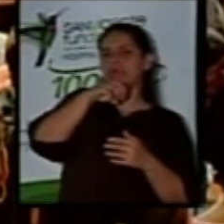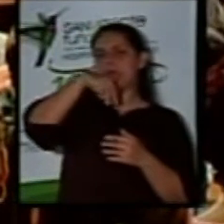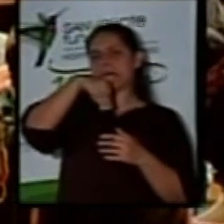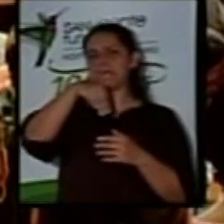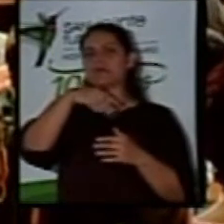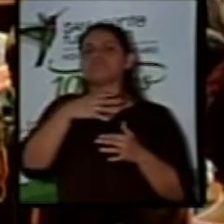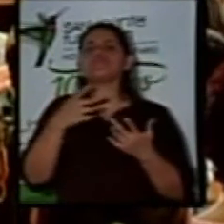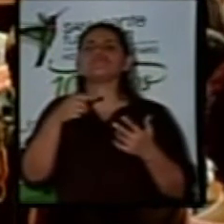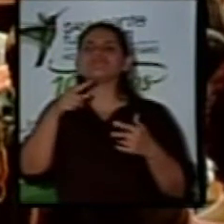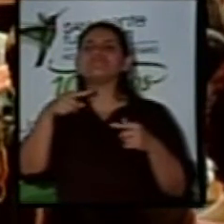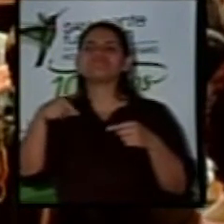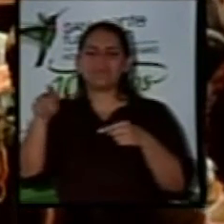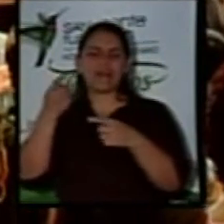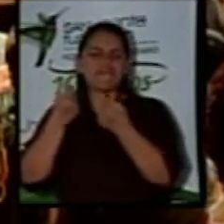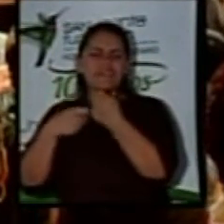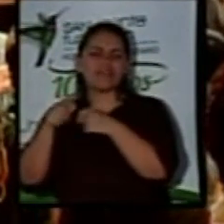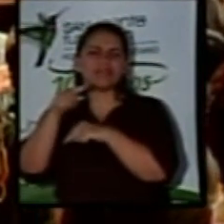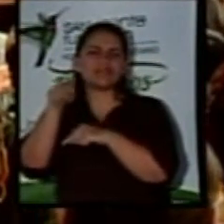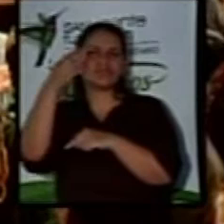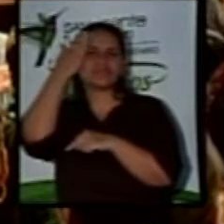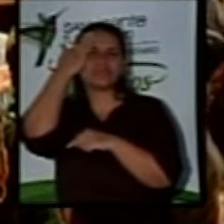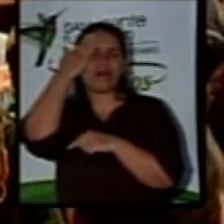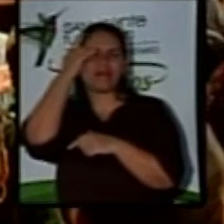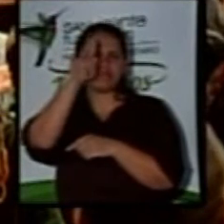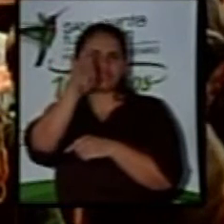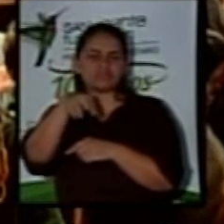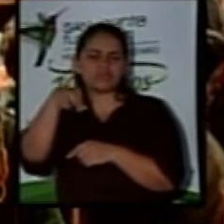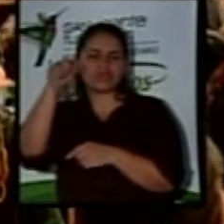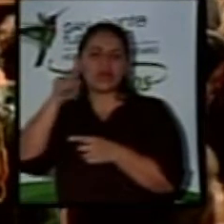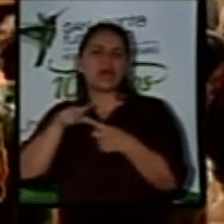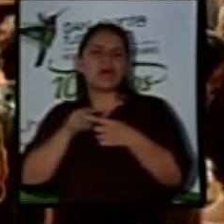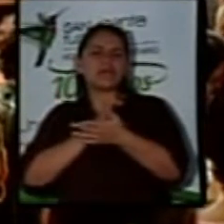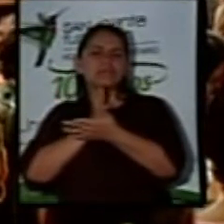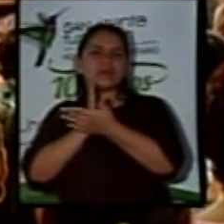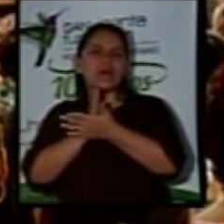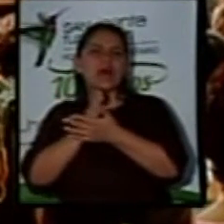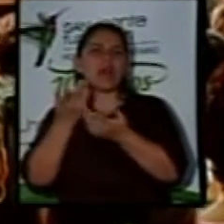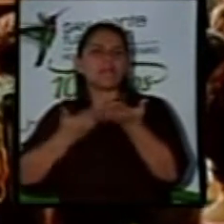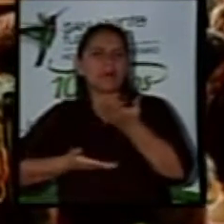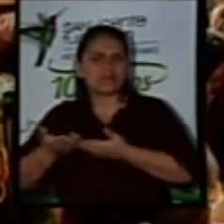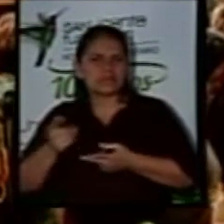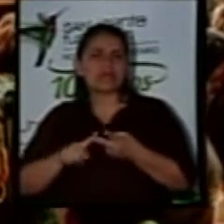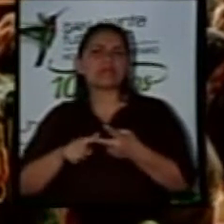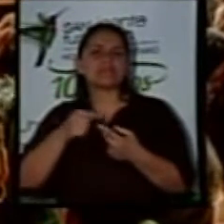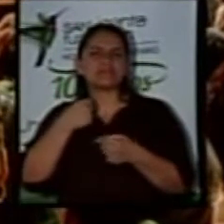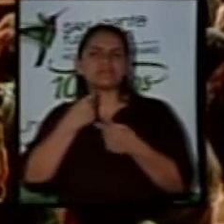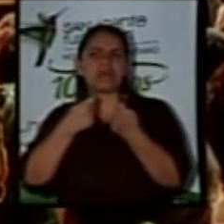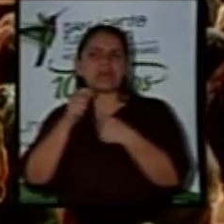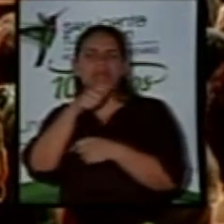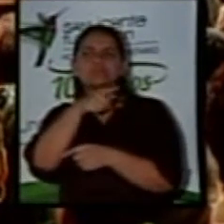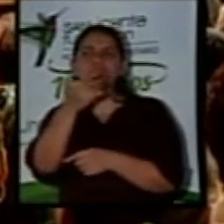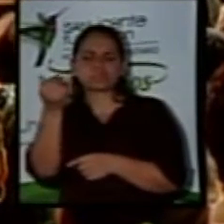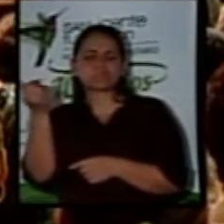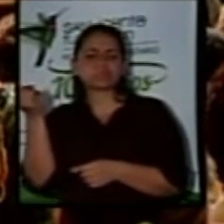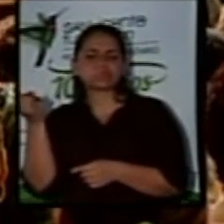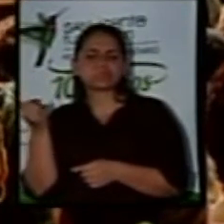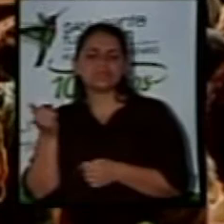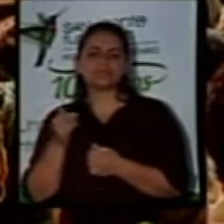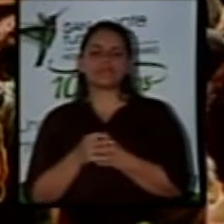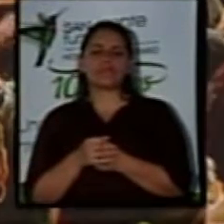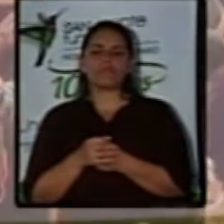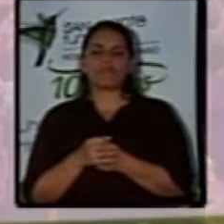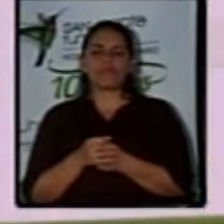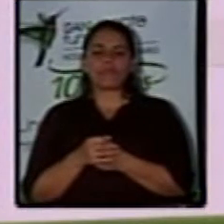mercurio. Esto lo venden pues en cualquier tienda de instrumentos médicos o en almacenes de cadena también pues las hemos